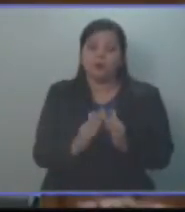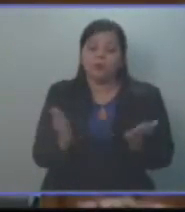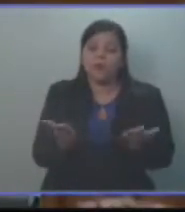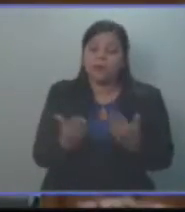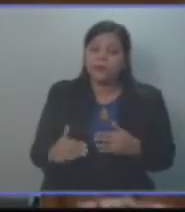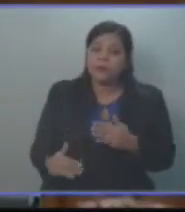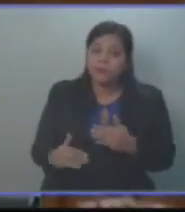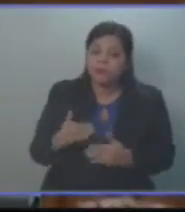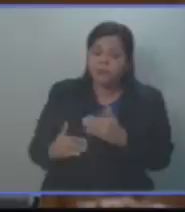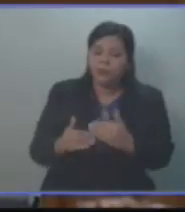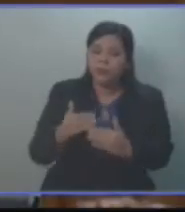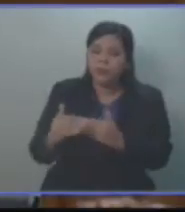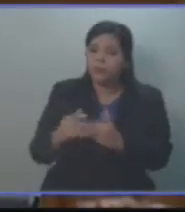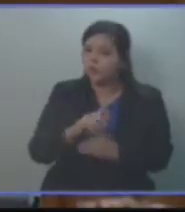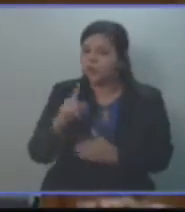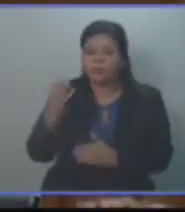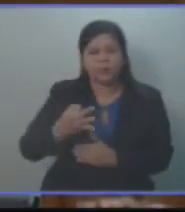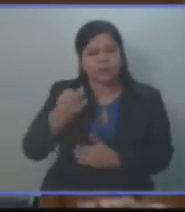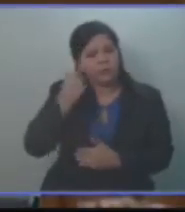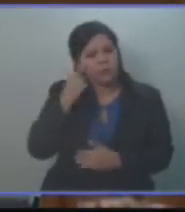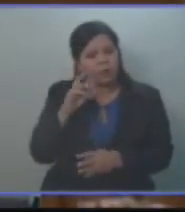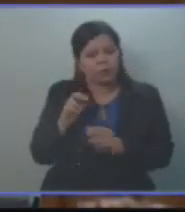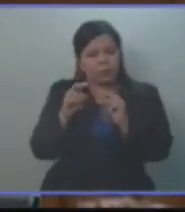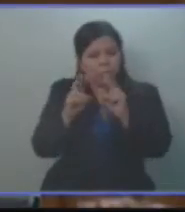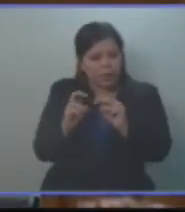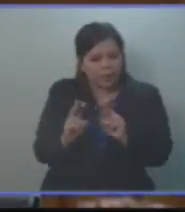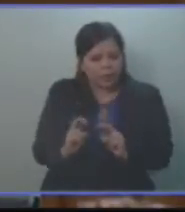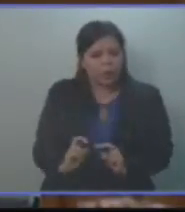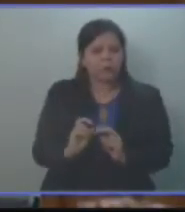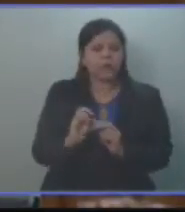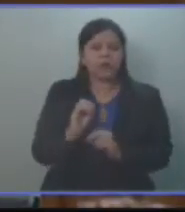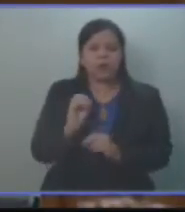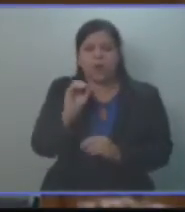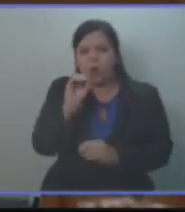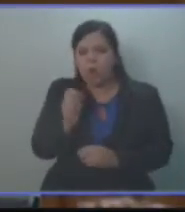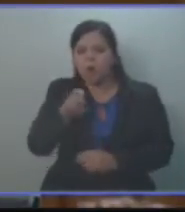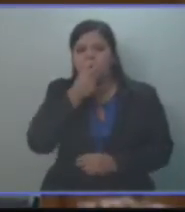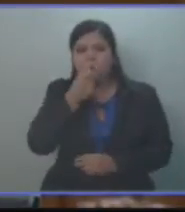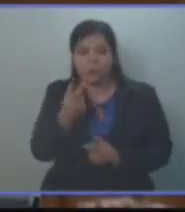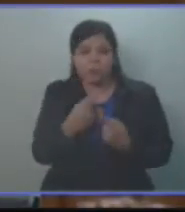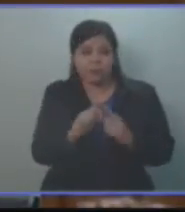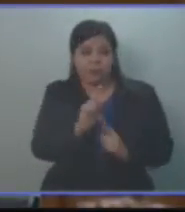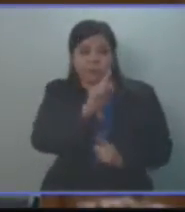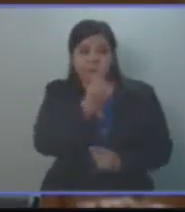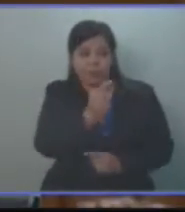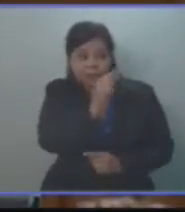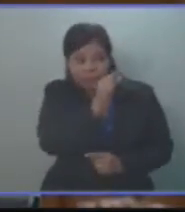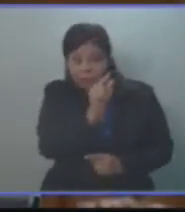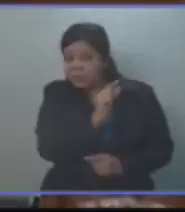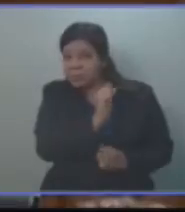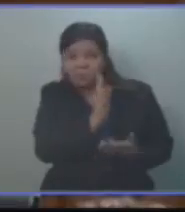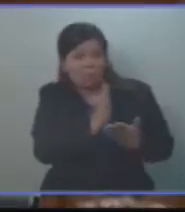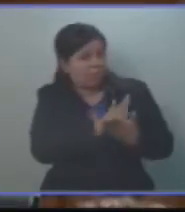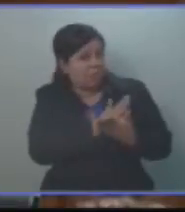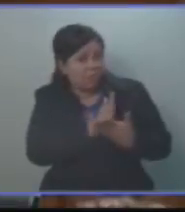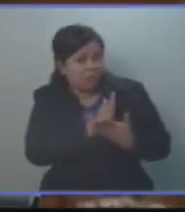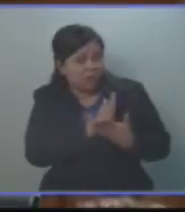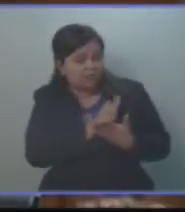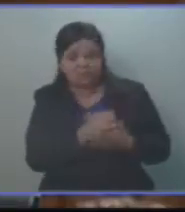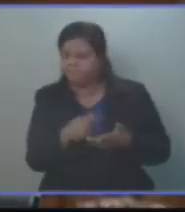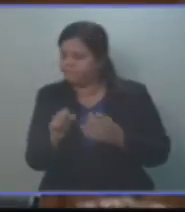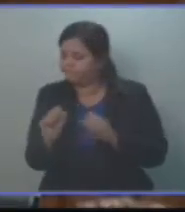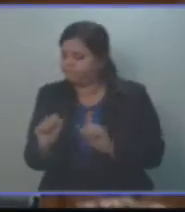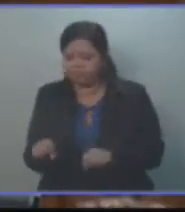maniobras innecesarias, ya sean diagnósticas o terapéuticas, sin la debida autorización y supervisión. G, en el caso